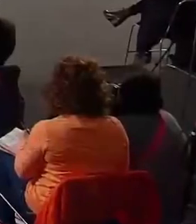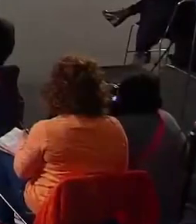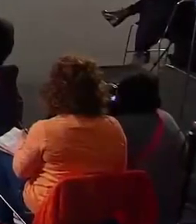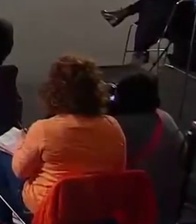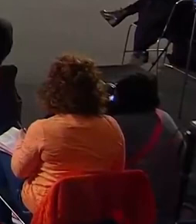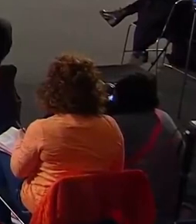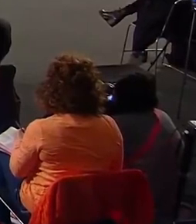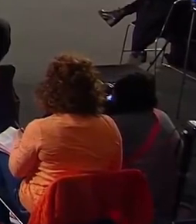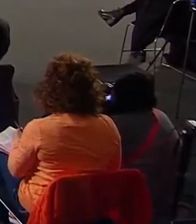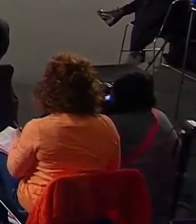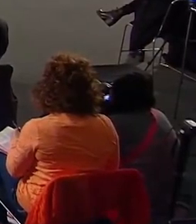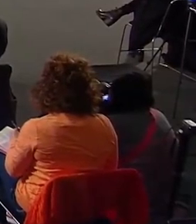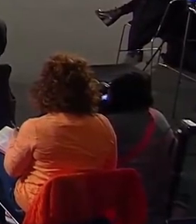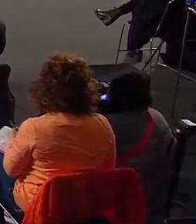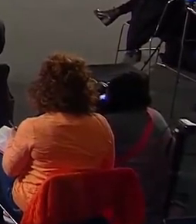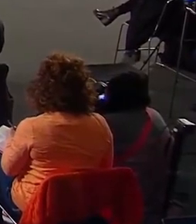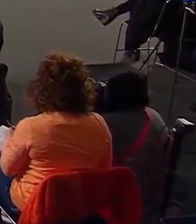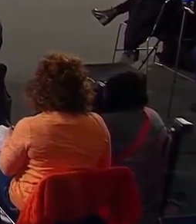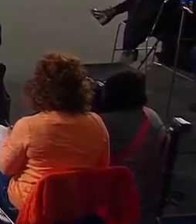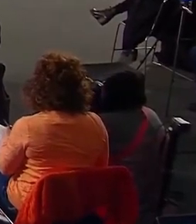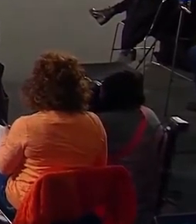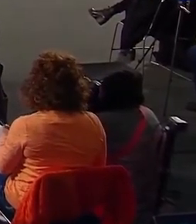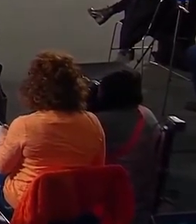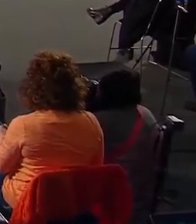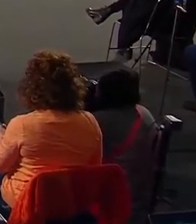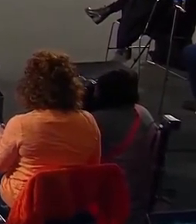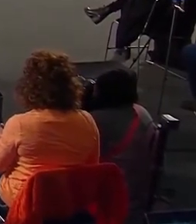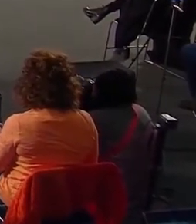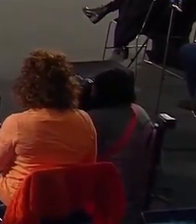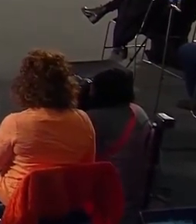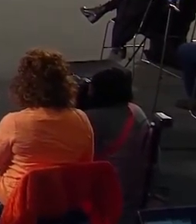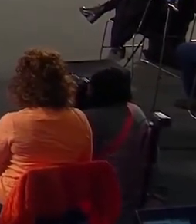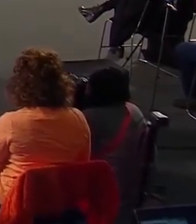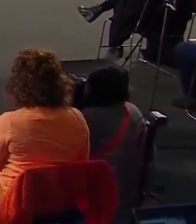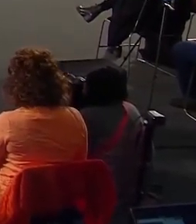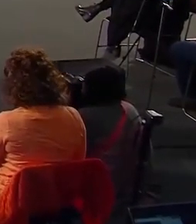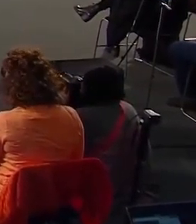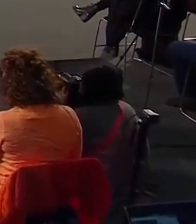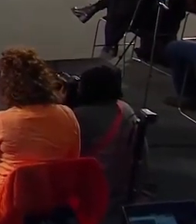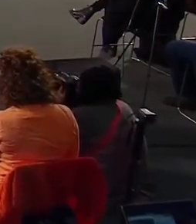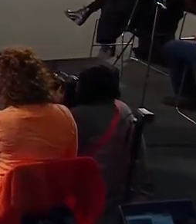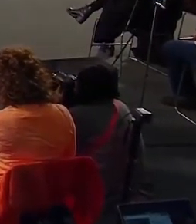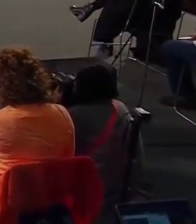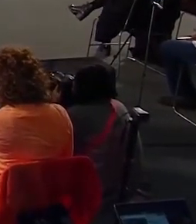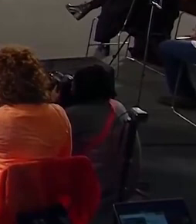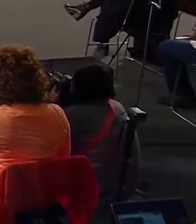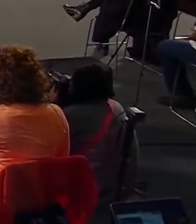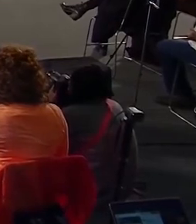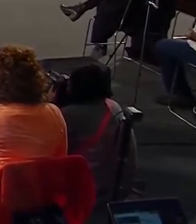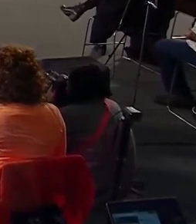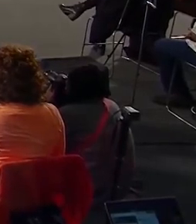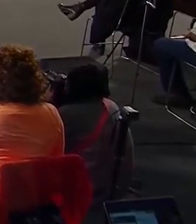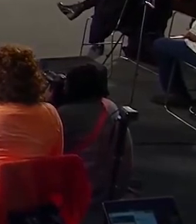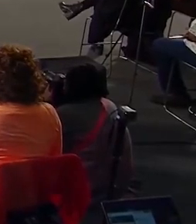de material y usan el material para las carreteras en Estados Unidos.